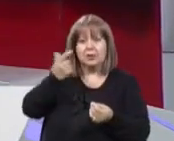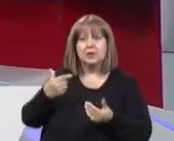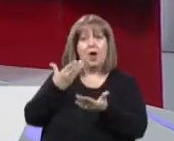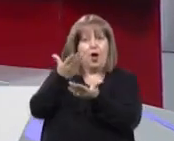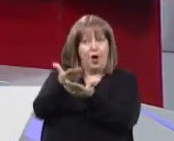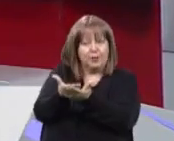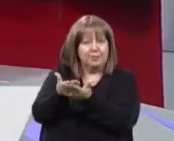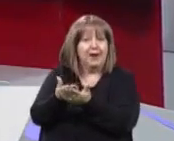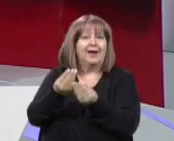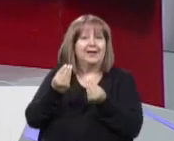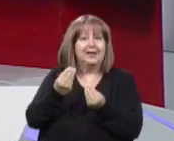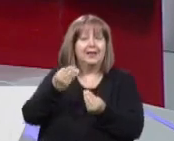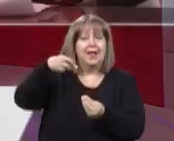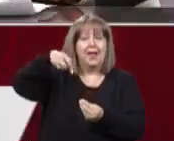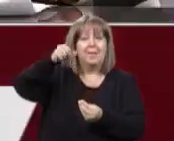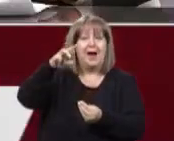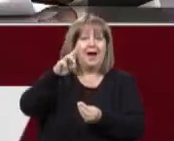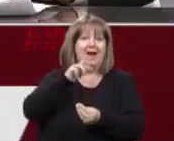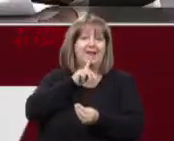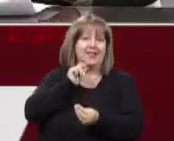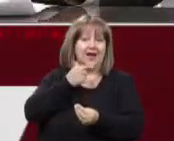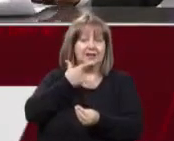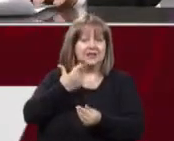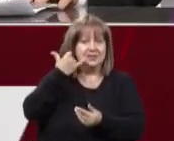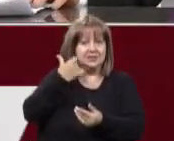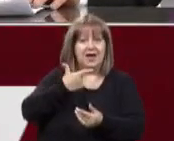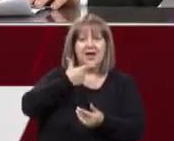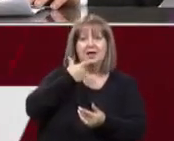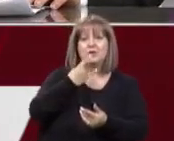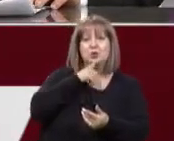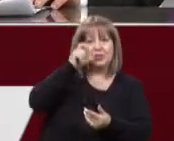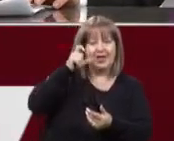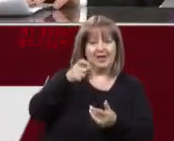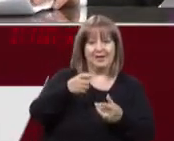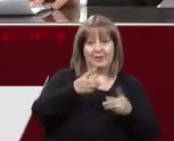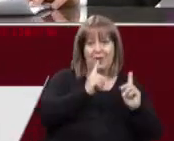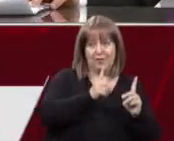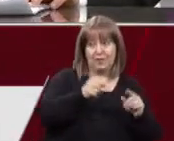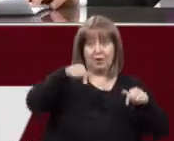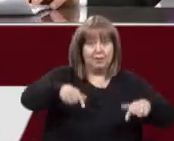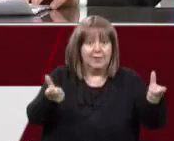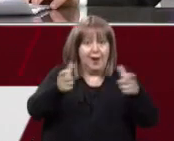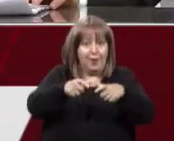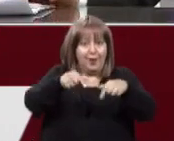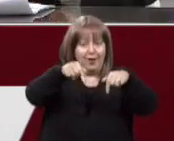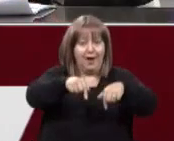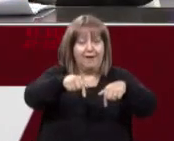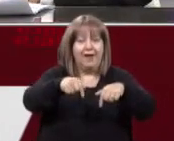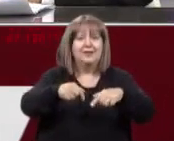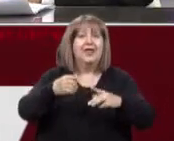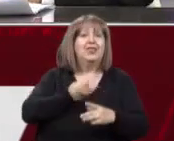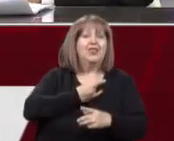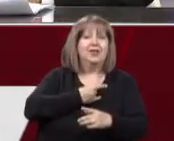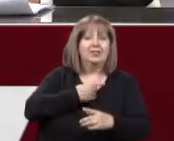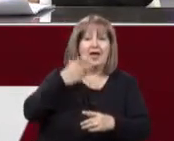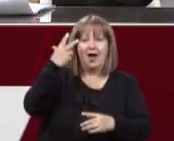ofrecimiento para el SUTE en cuanto a las paritarias. Que es inminente que se firme, Pablo, ¿no? Están reunidos en este momento en el Aconcagua Arena,